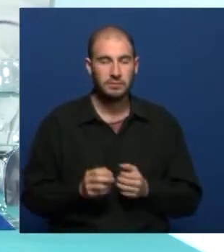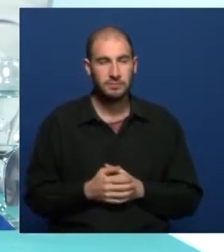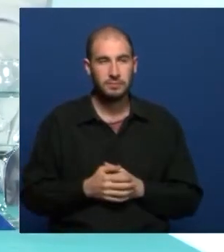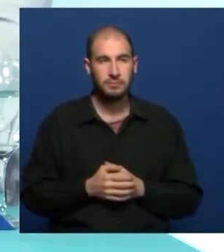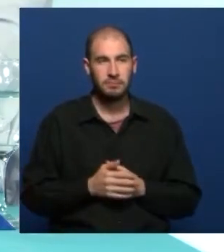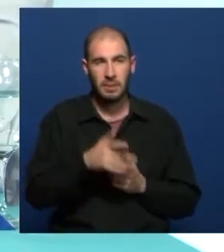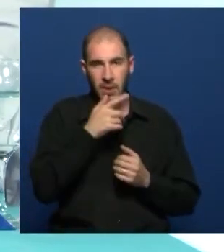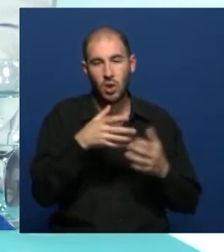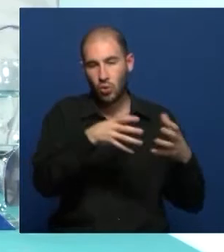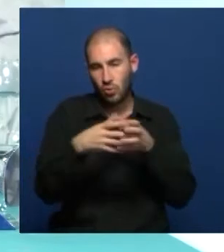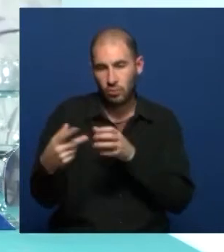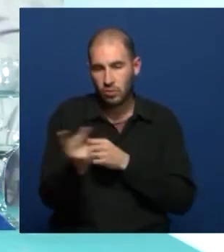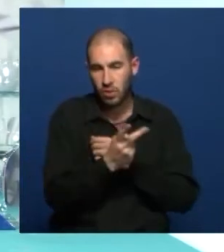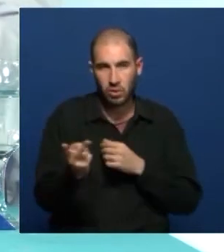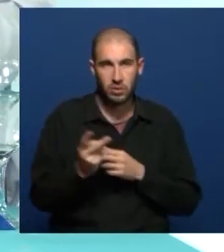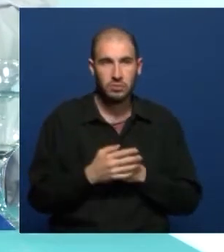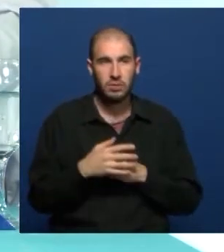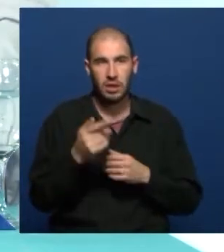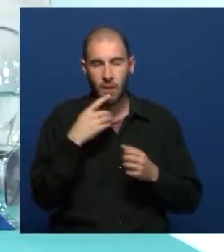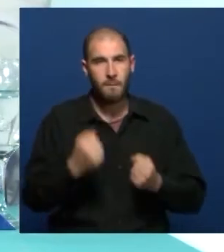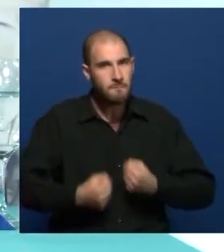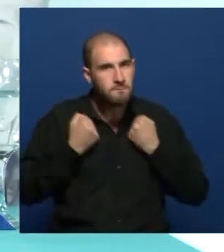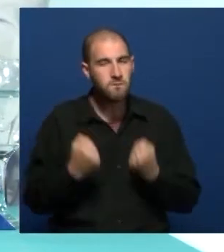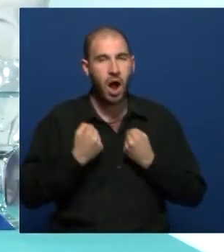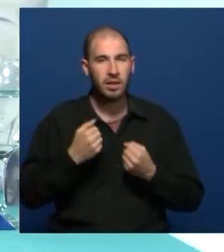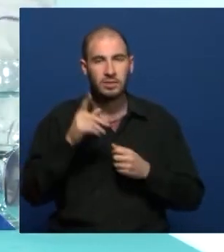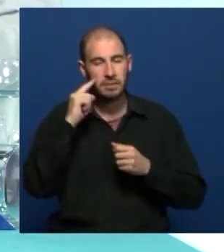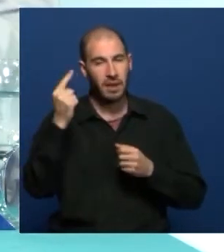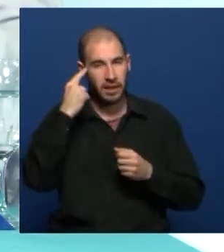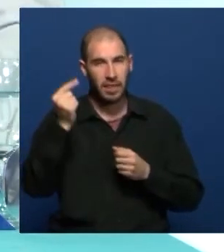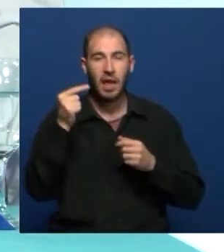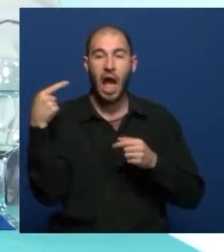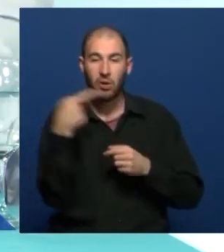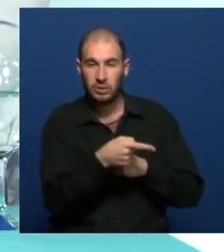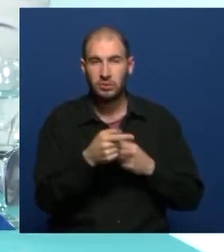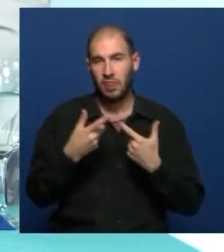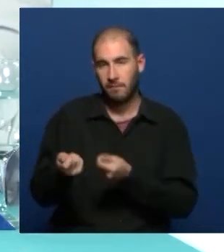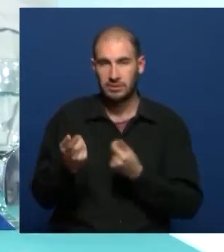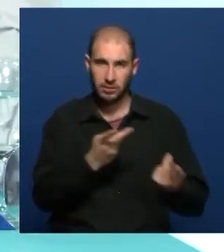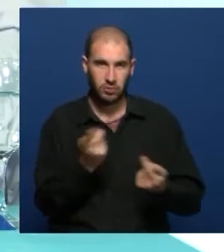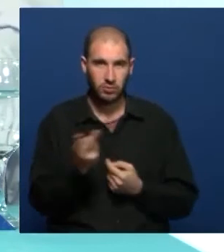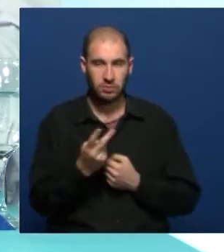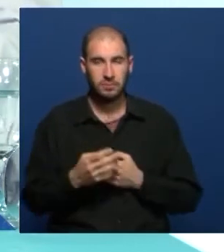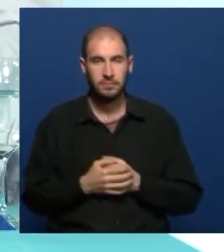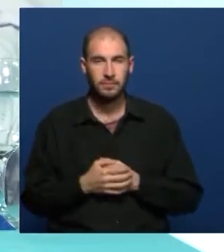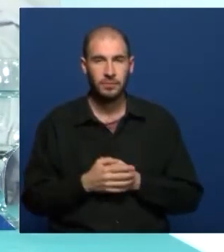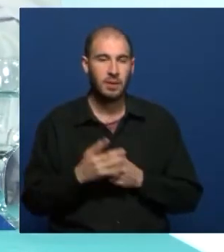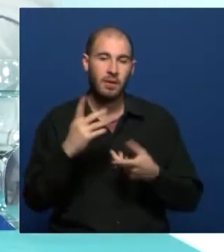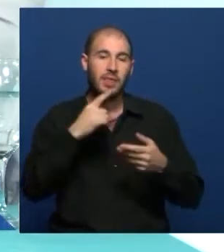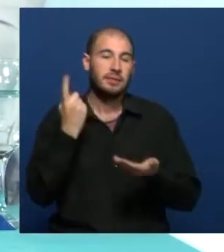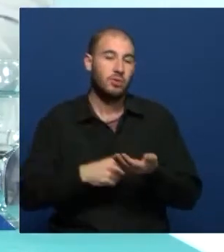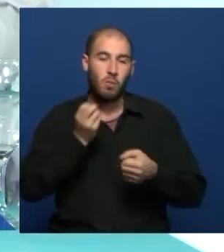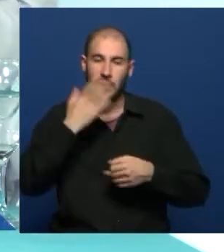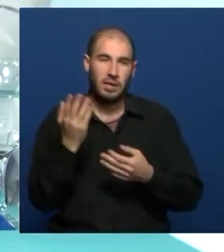entiendo que las partes estamos jugando muy fuerte en relación a la hipótesis tanto la acusación como la defensa sea cual sea la sentencia